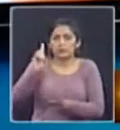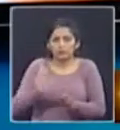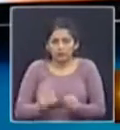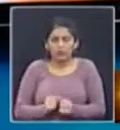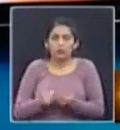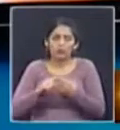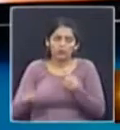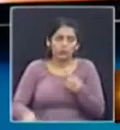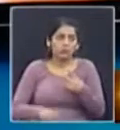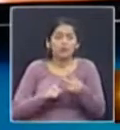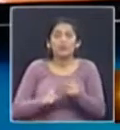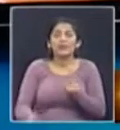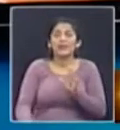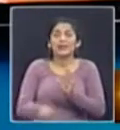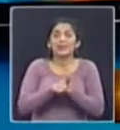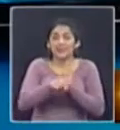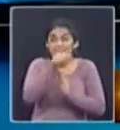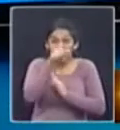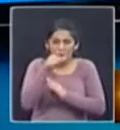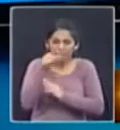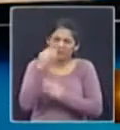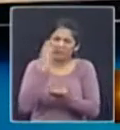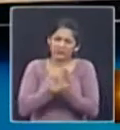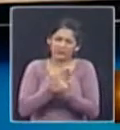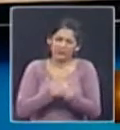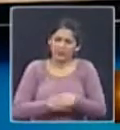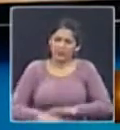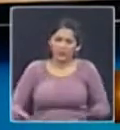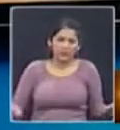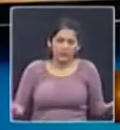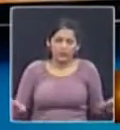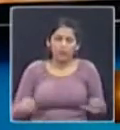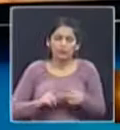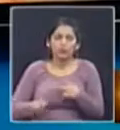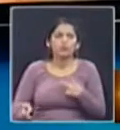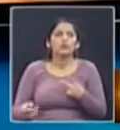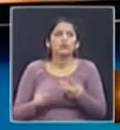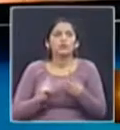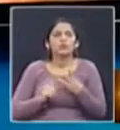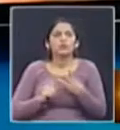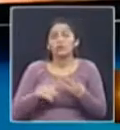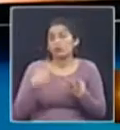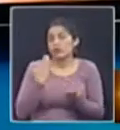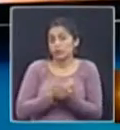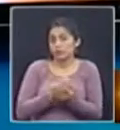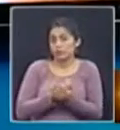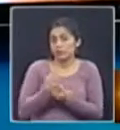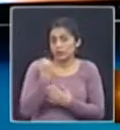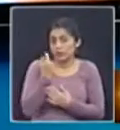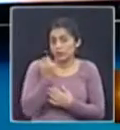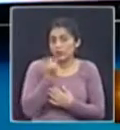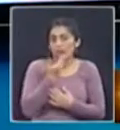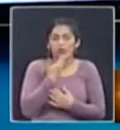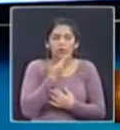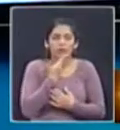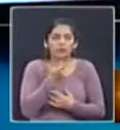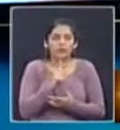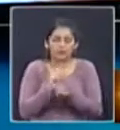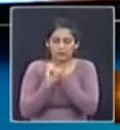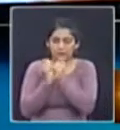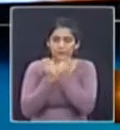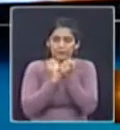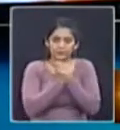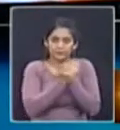las drogas y por supuesto en el tema económico necesitamos ciertos cambios en el país en el gobierno